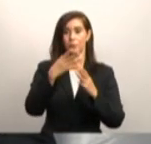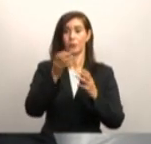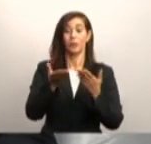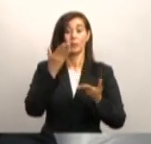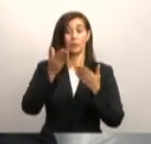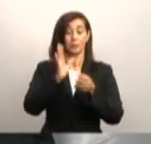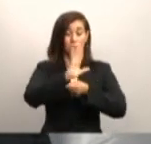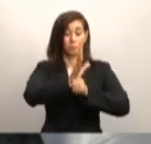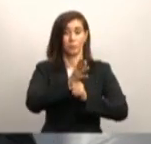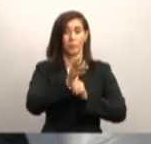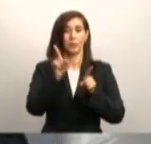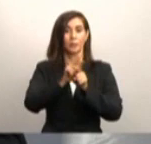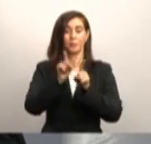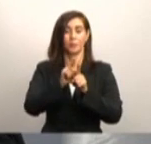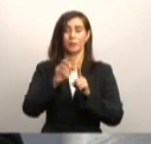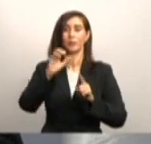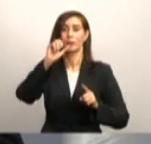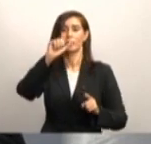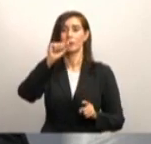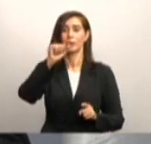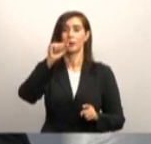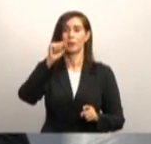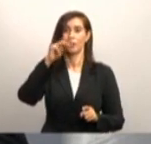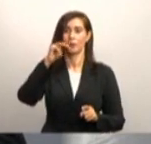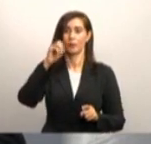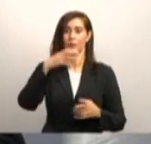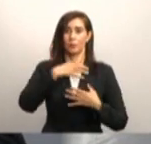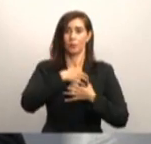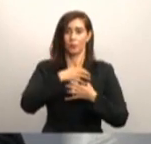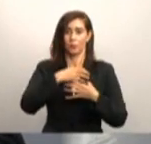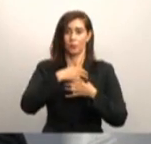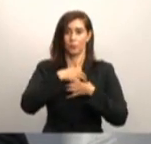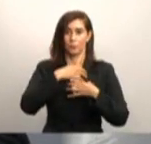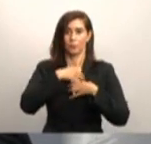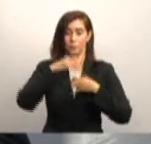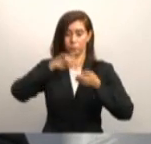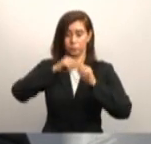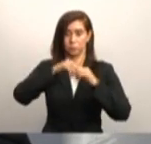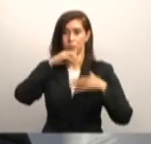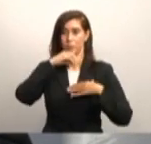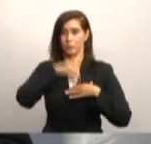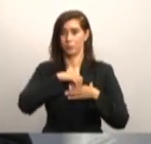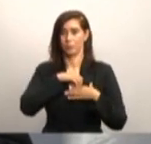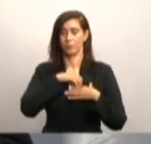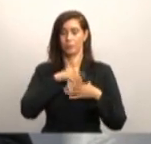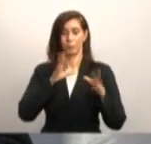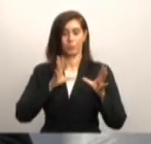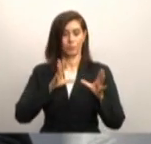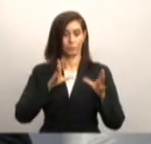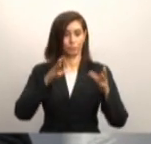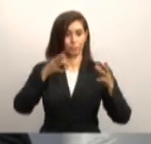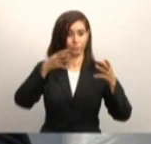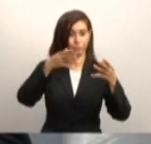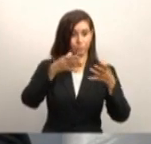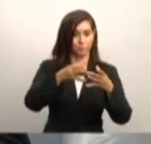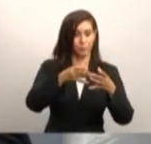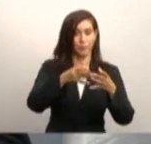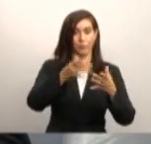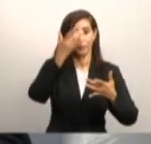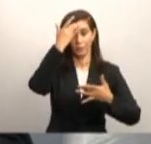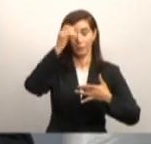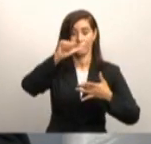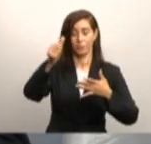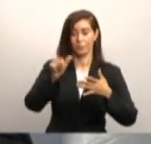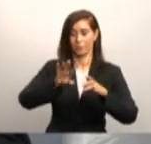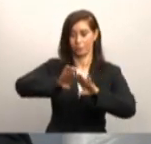entra en UCI, no entra a una UCI para pacientes con COVID, sino a otra